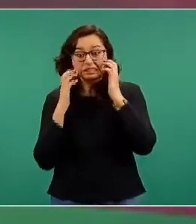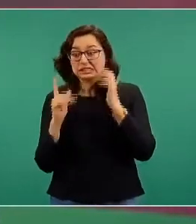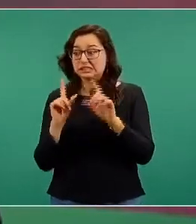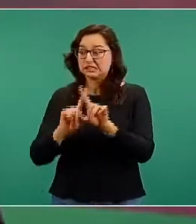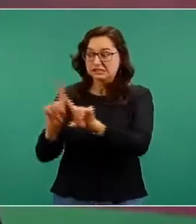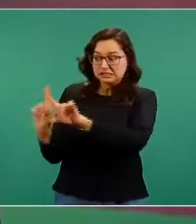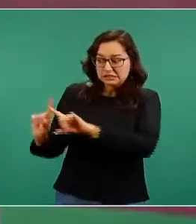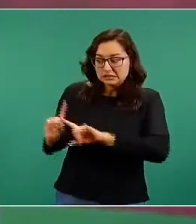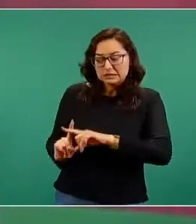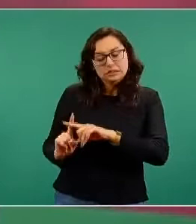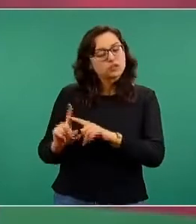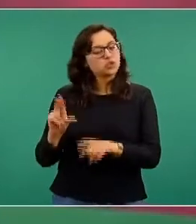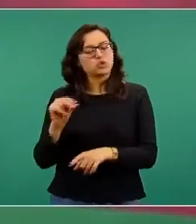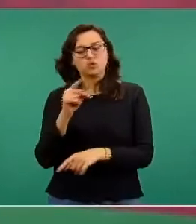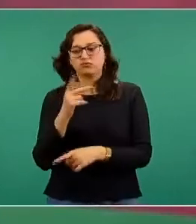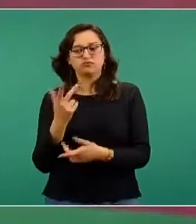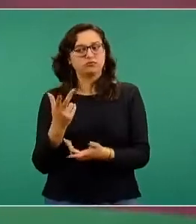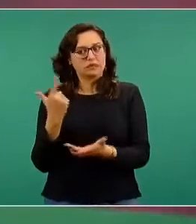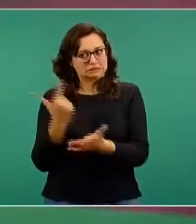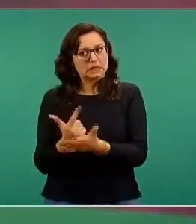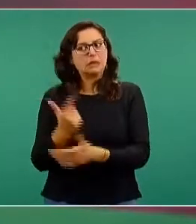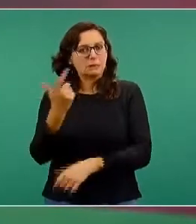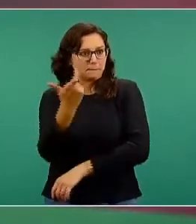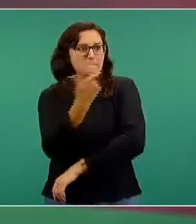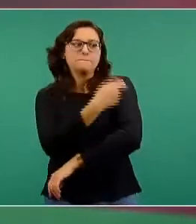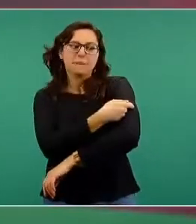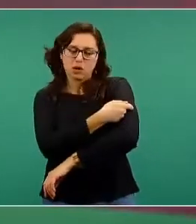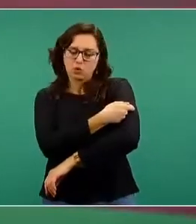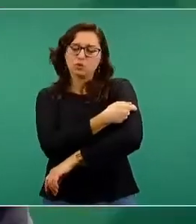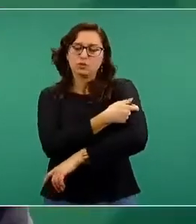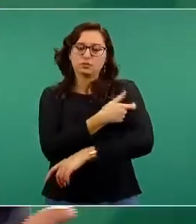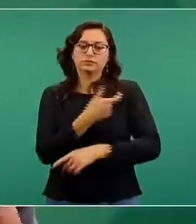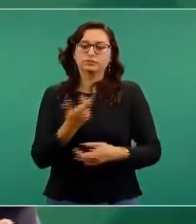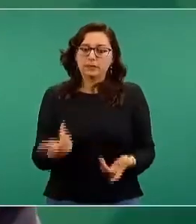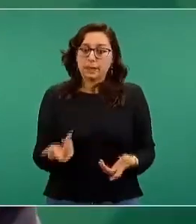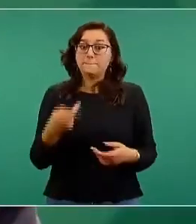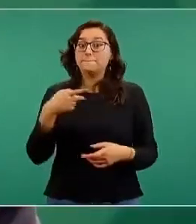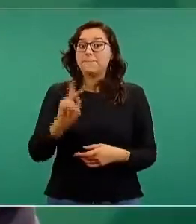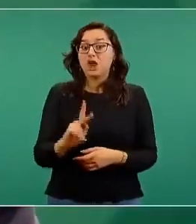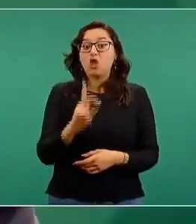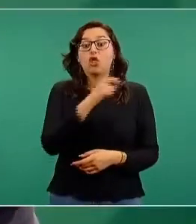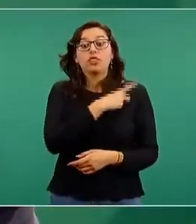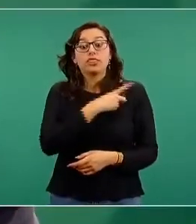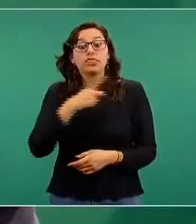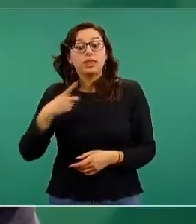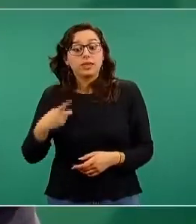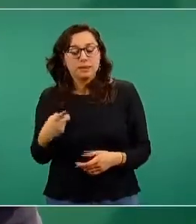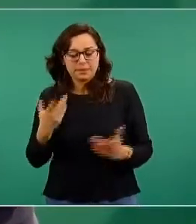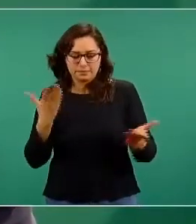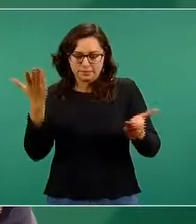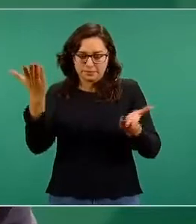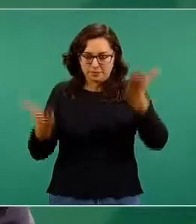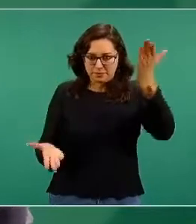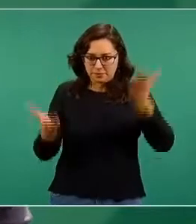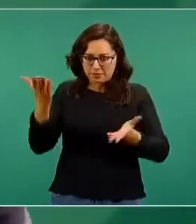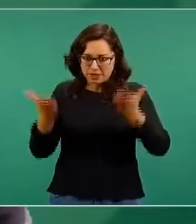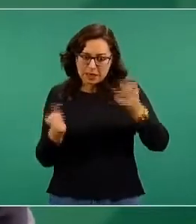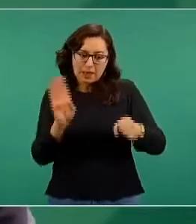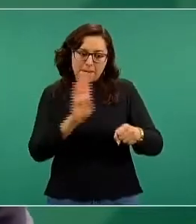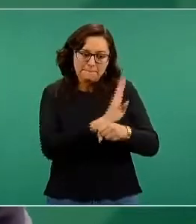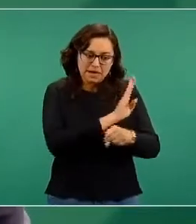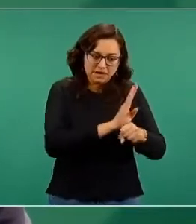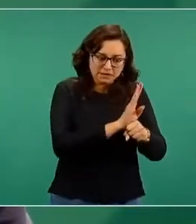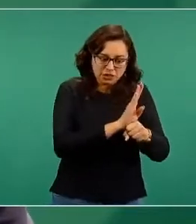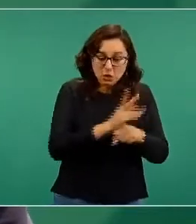contraindicaciones relativas cuando los beneficios pudieran ser mayores que los riesgos, y entonces sí se